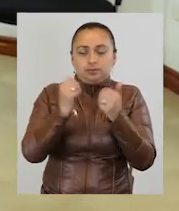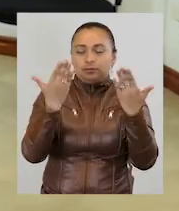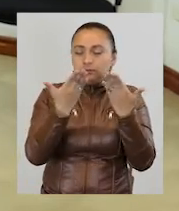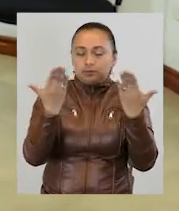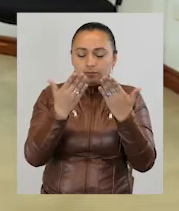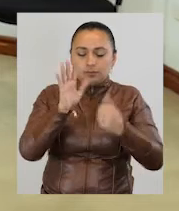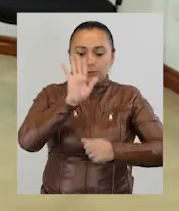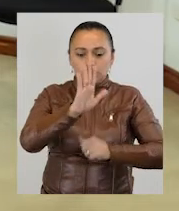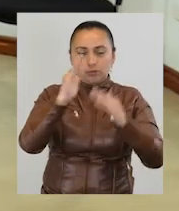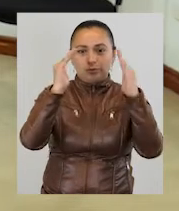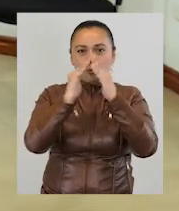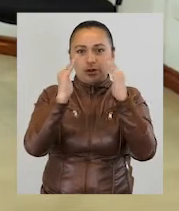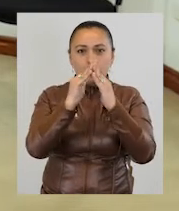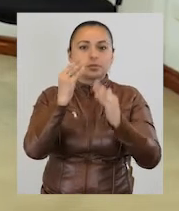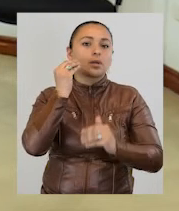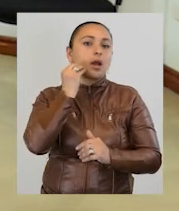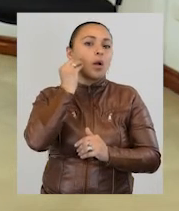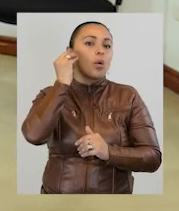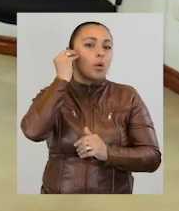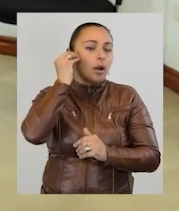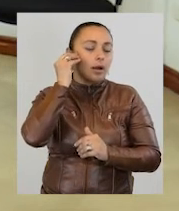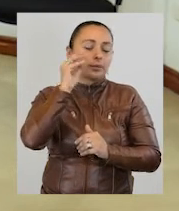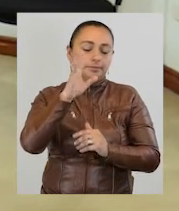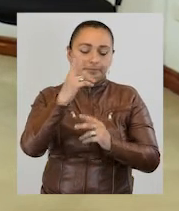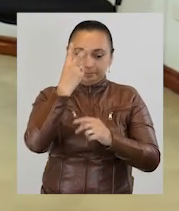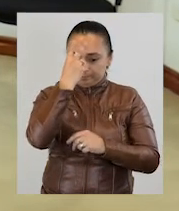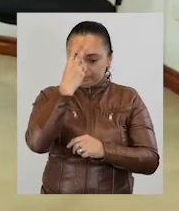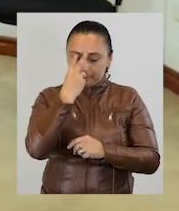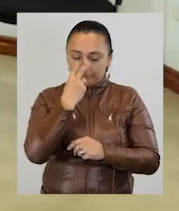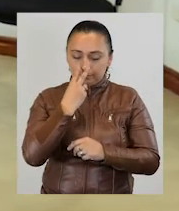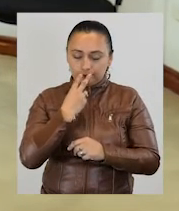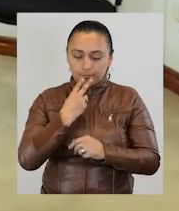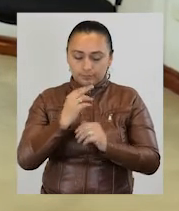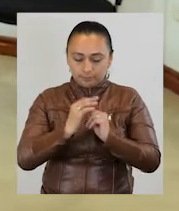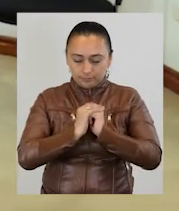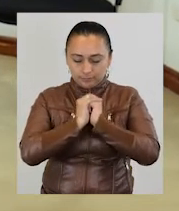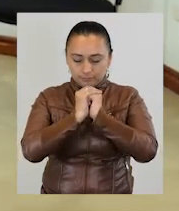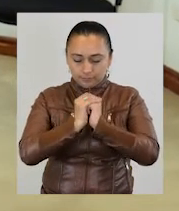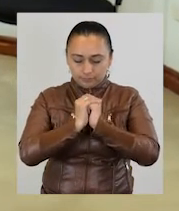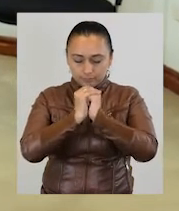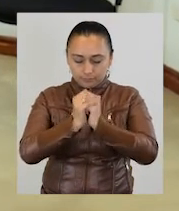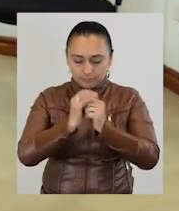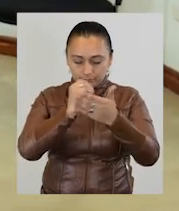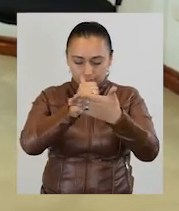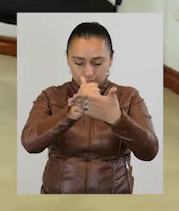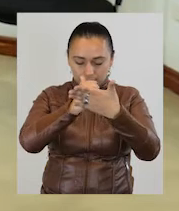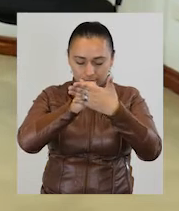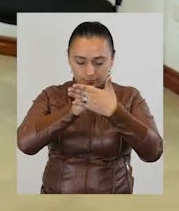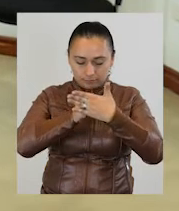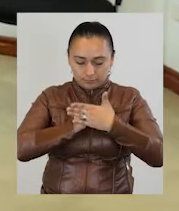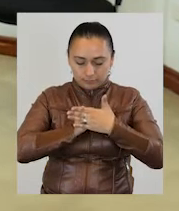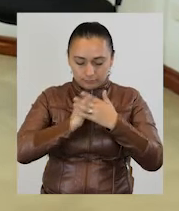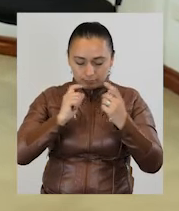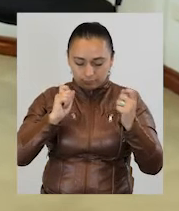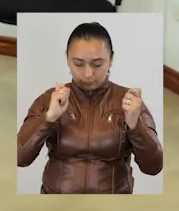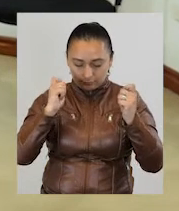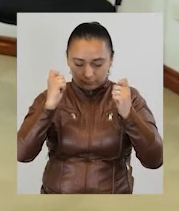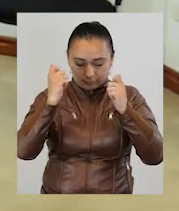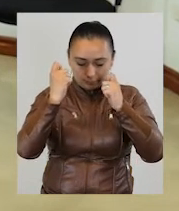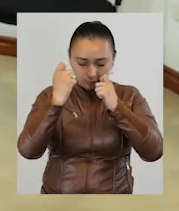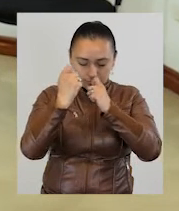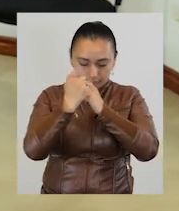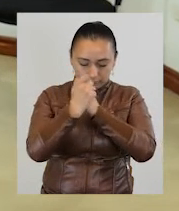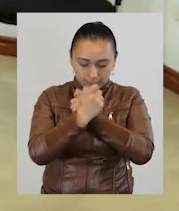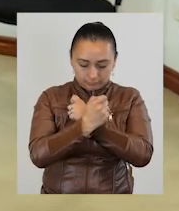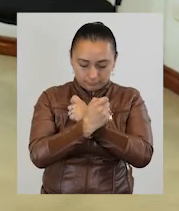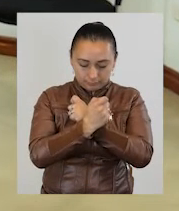Que cada uno, allá en el lugar donde está, cierre sus ojos y le pida al Señor que nos ayude a